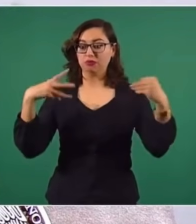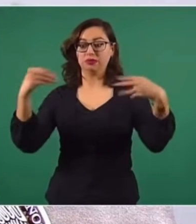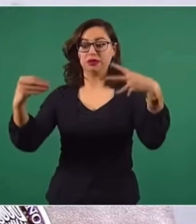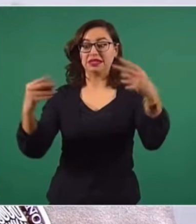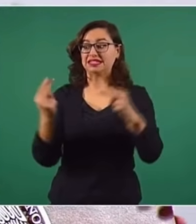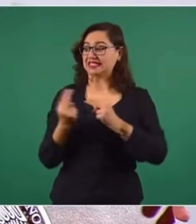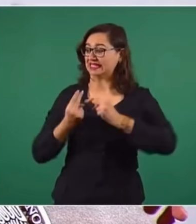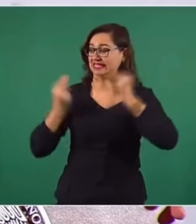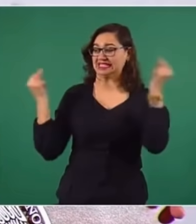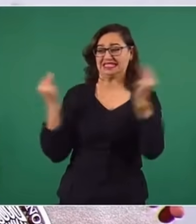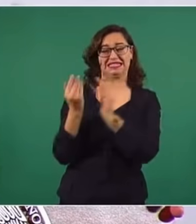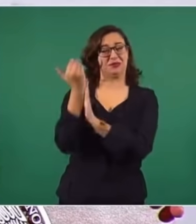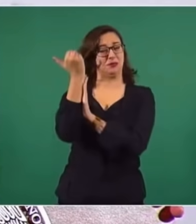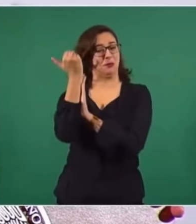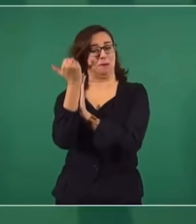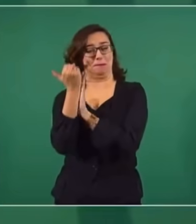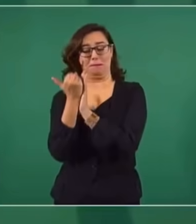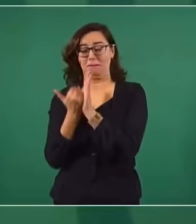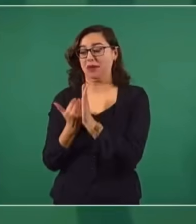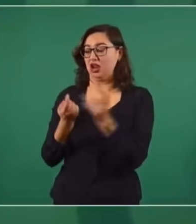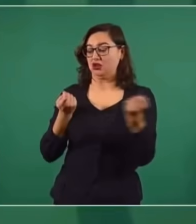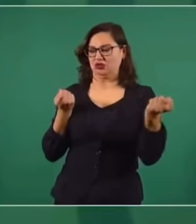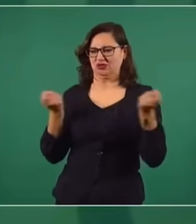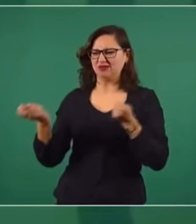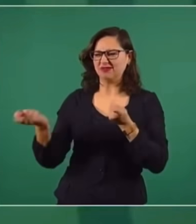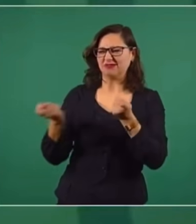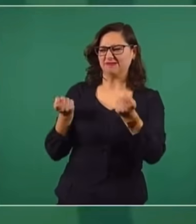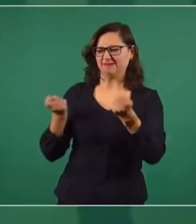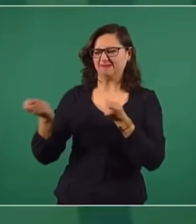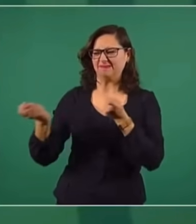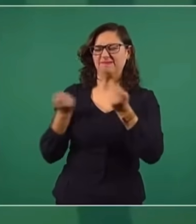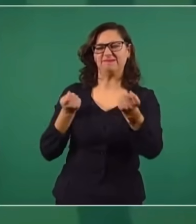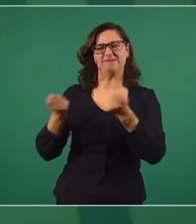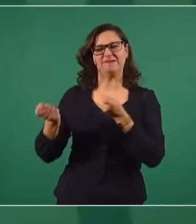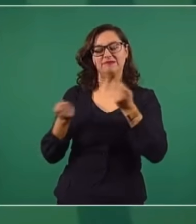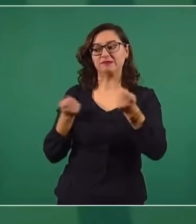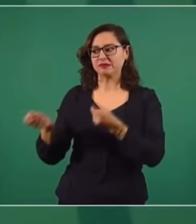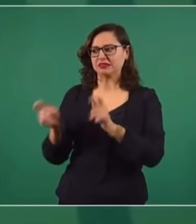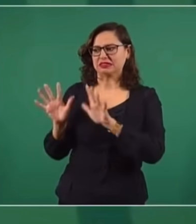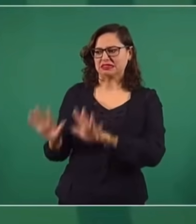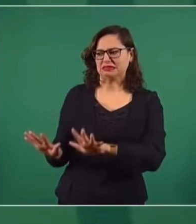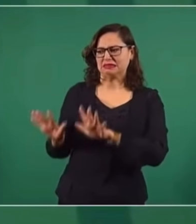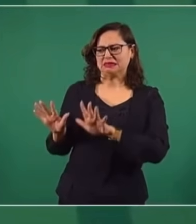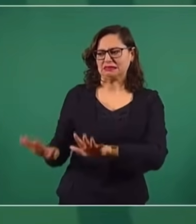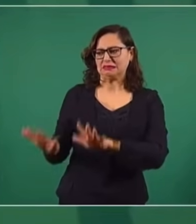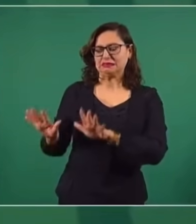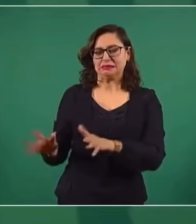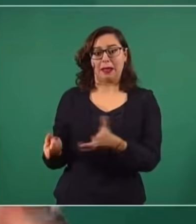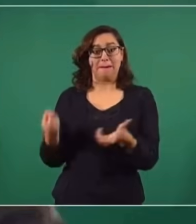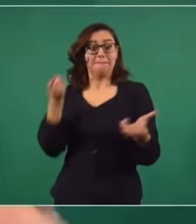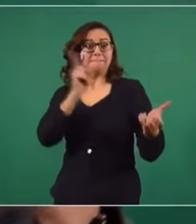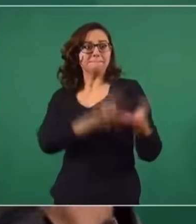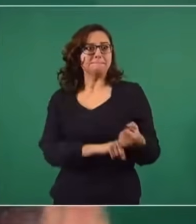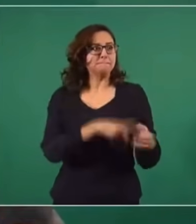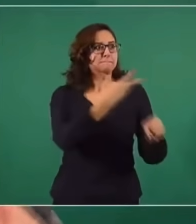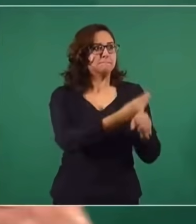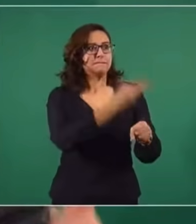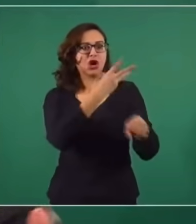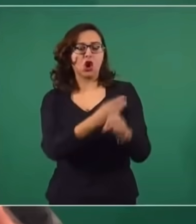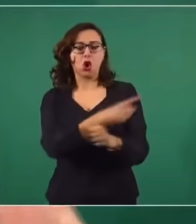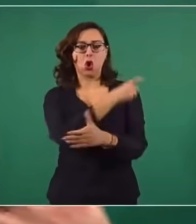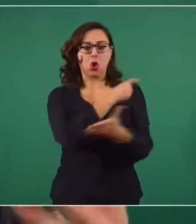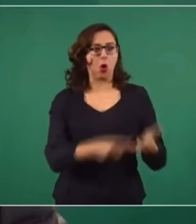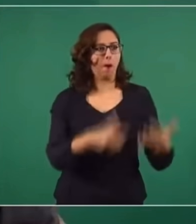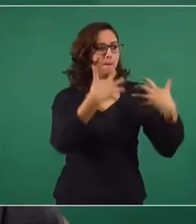la curva, de lo que se habló muchísimo durante 2020, para que nos diera tiempo de adquirir los ventiladores,